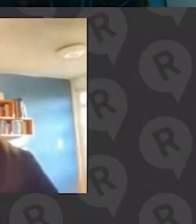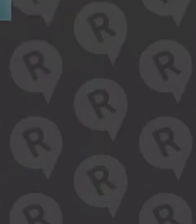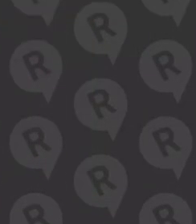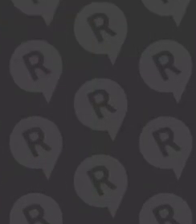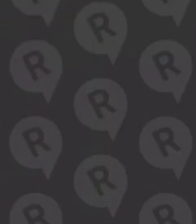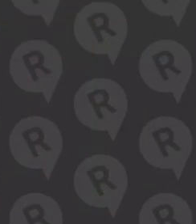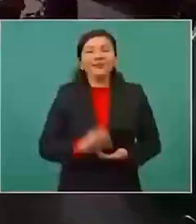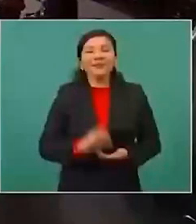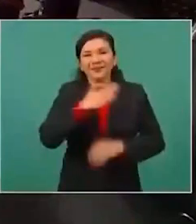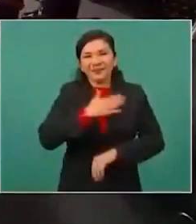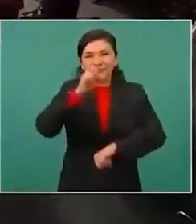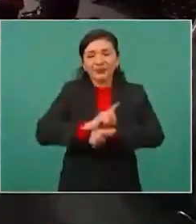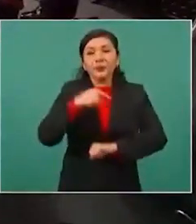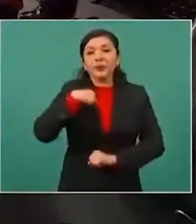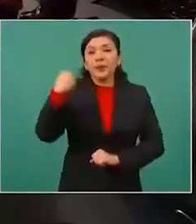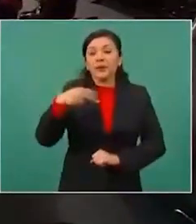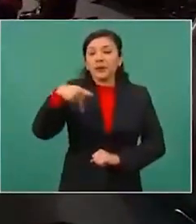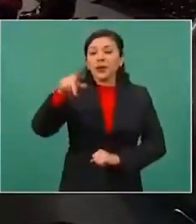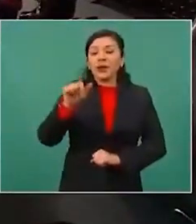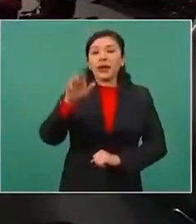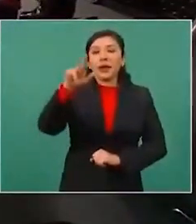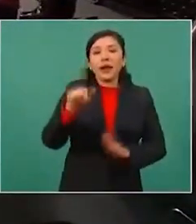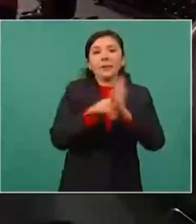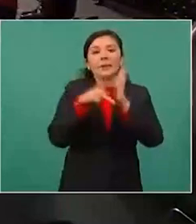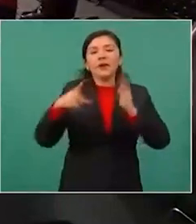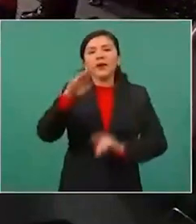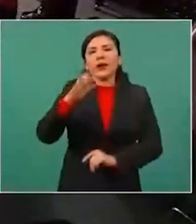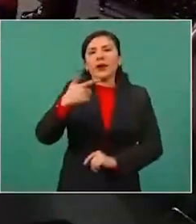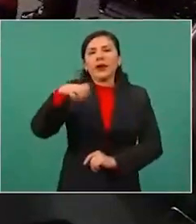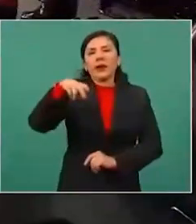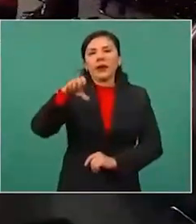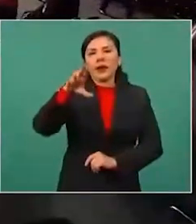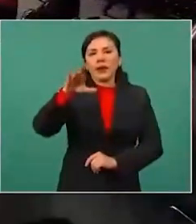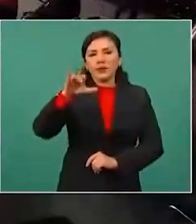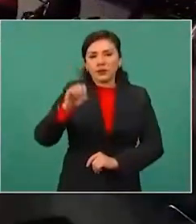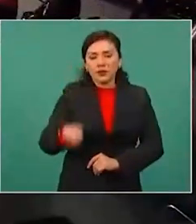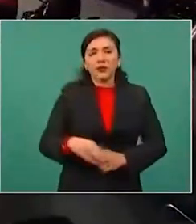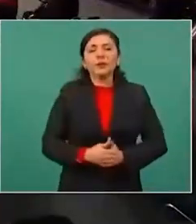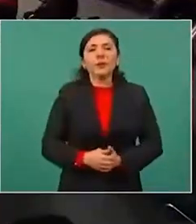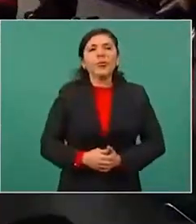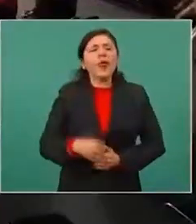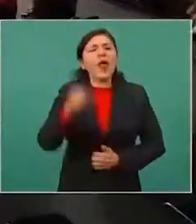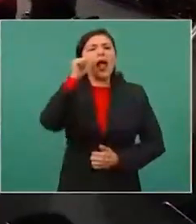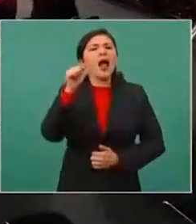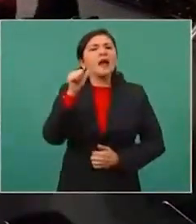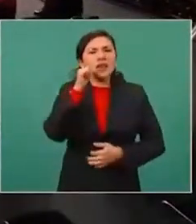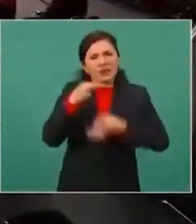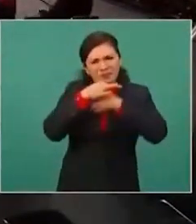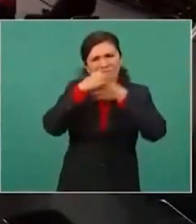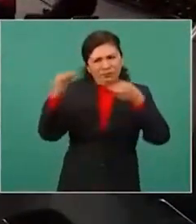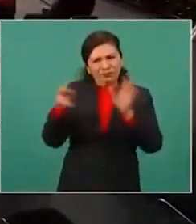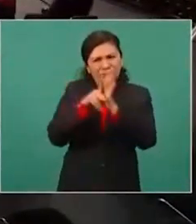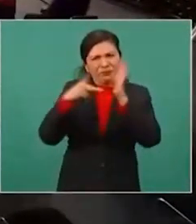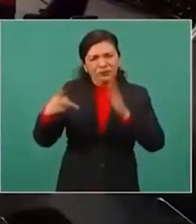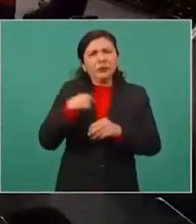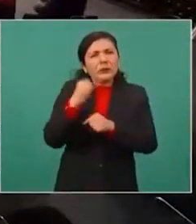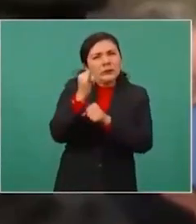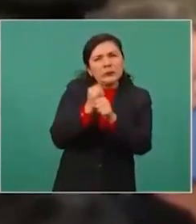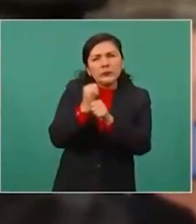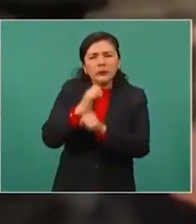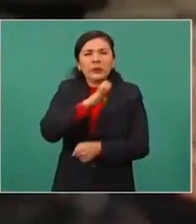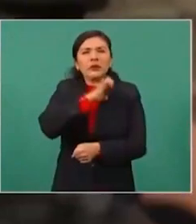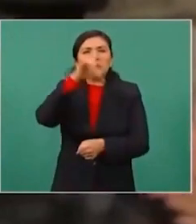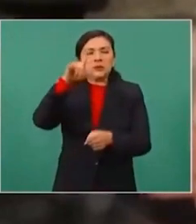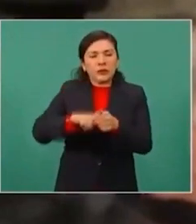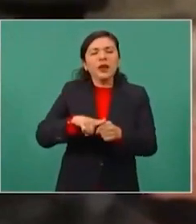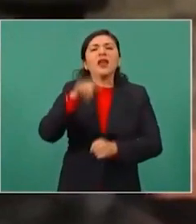productor Alexis nos hace el favor de poner esto mientras estamos aquí viendo. Ahí está, Carla. Especial, donde